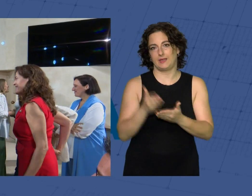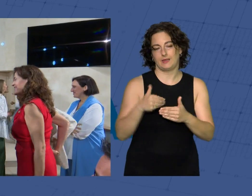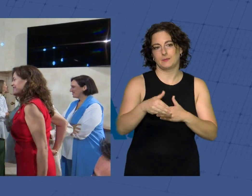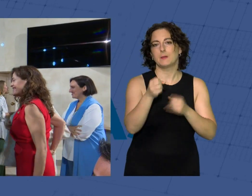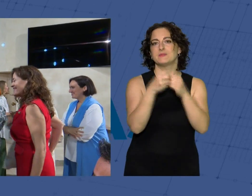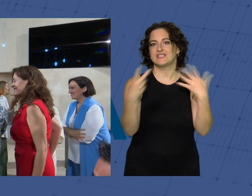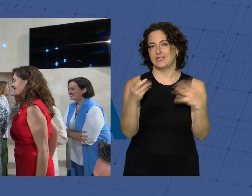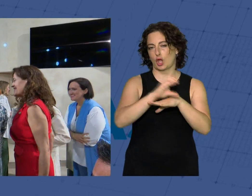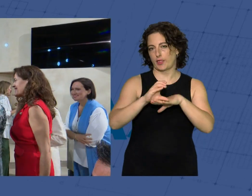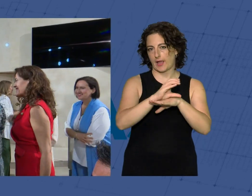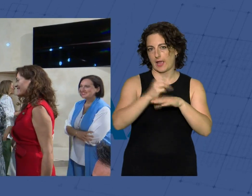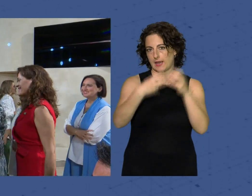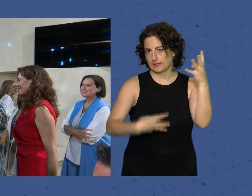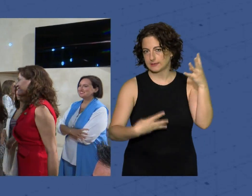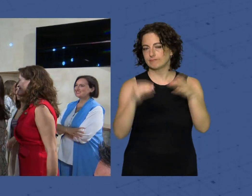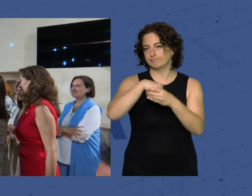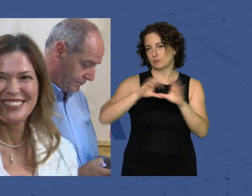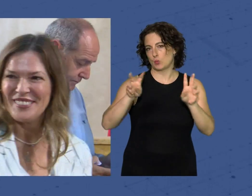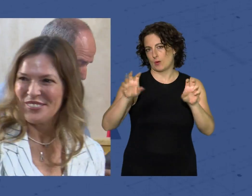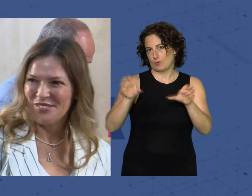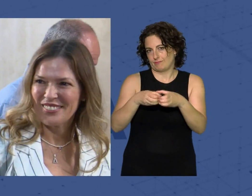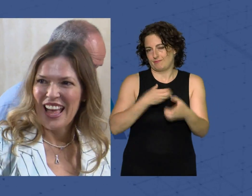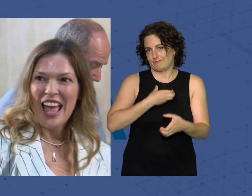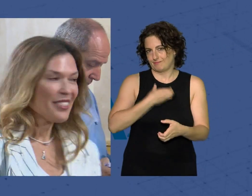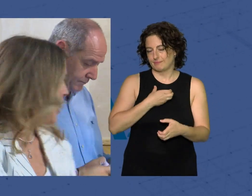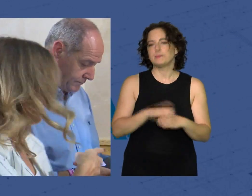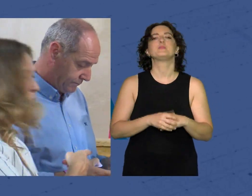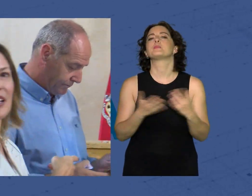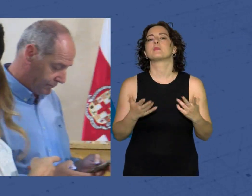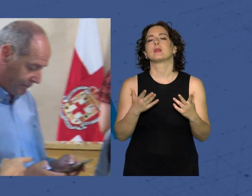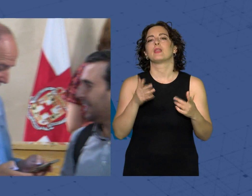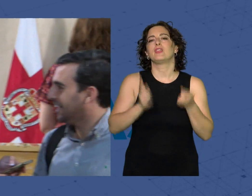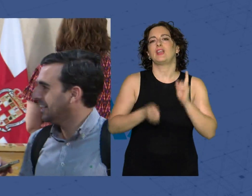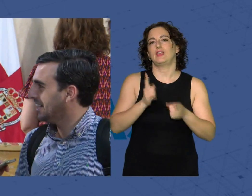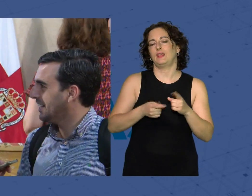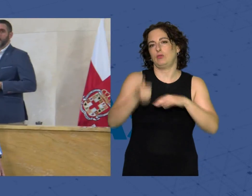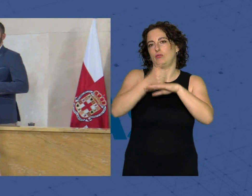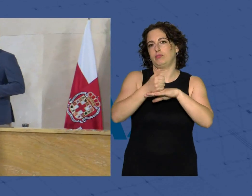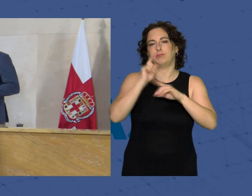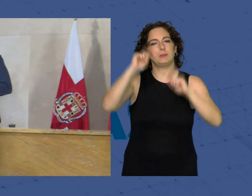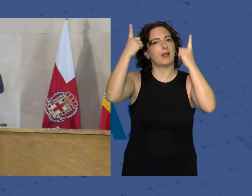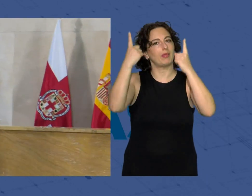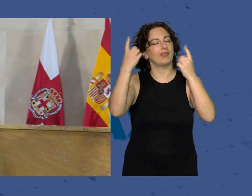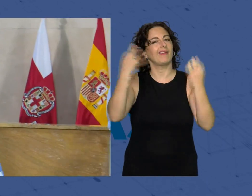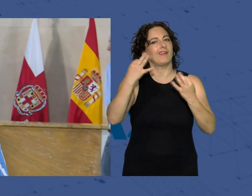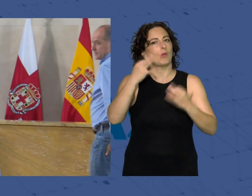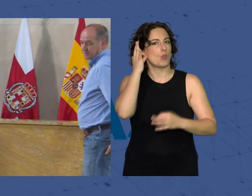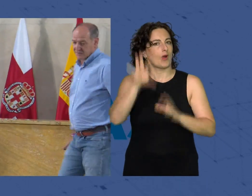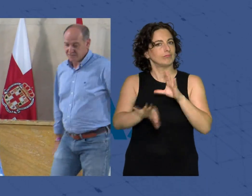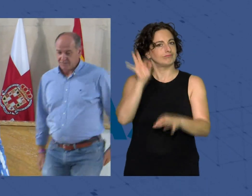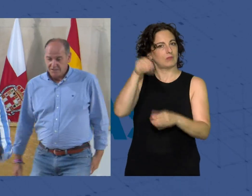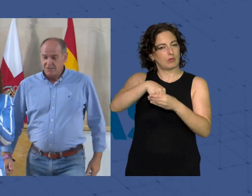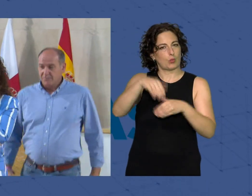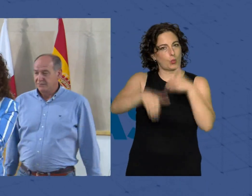27 concejales que integrarán la nueva corporación municipal, que estará dirigida, por primera vez, por una mujer elegida en las